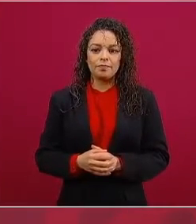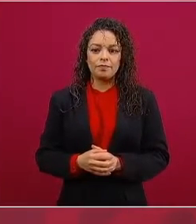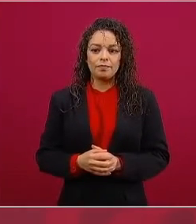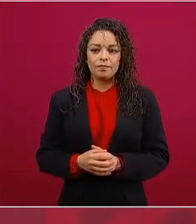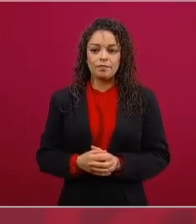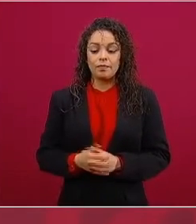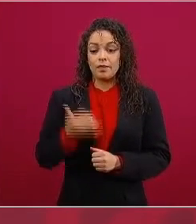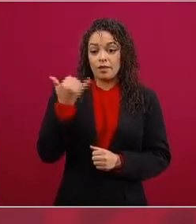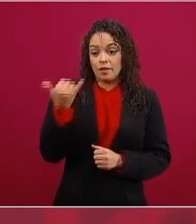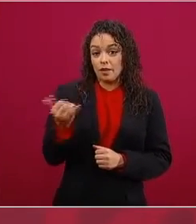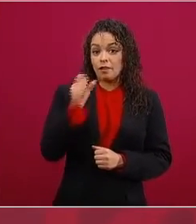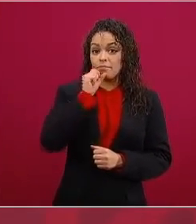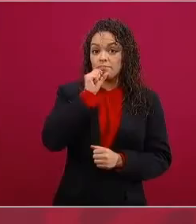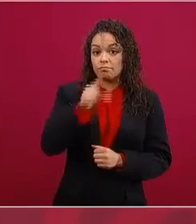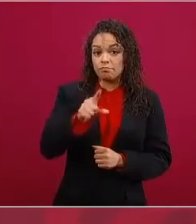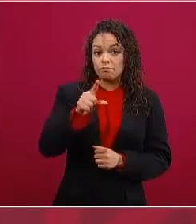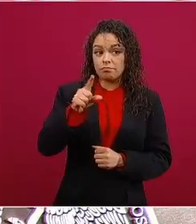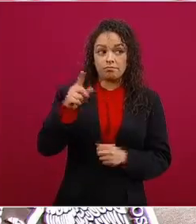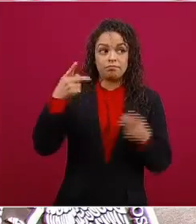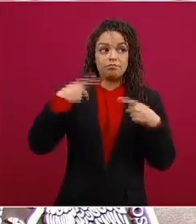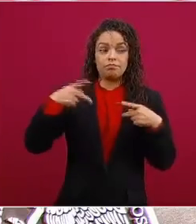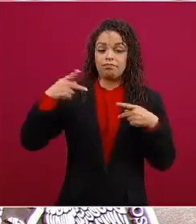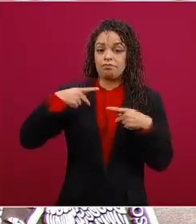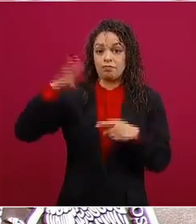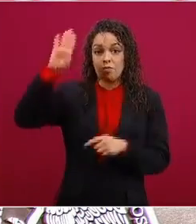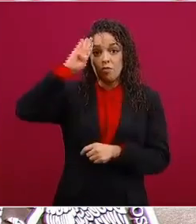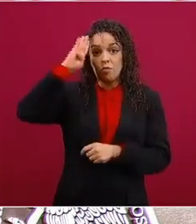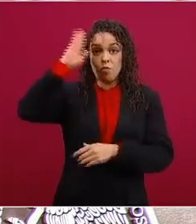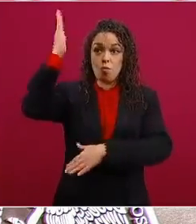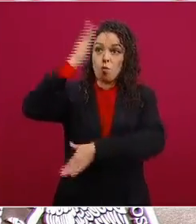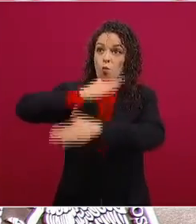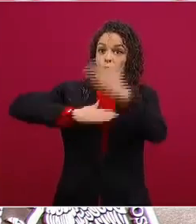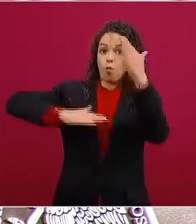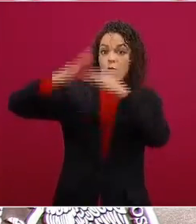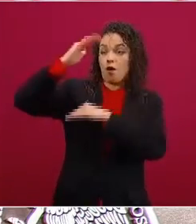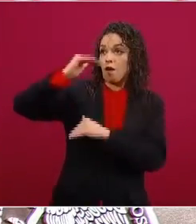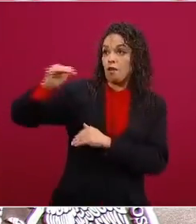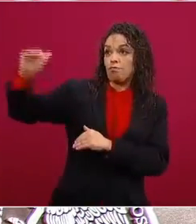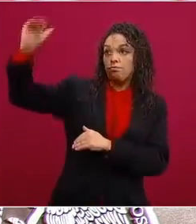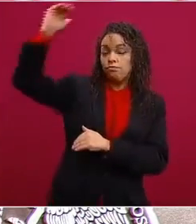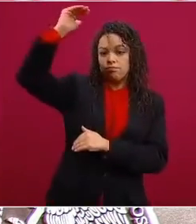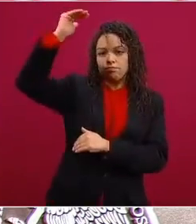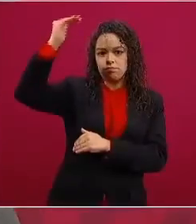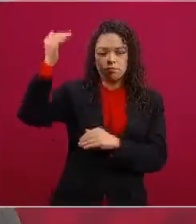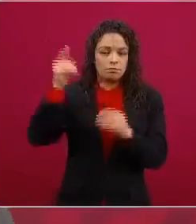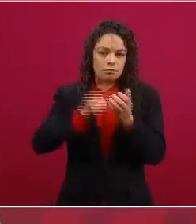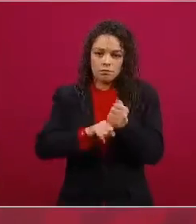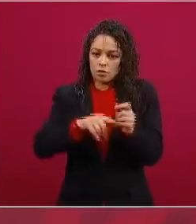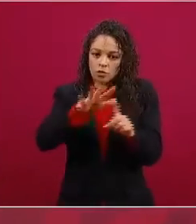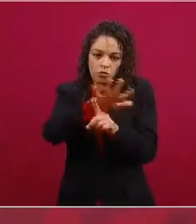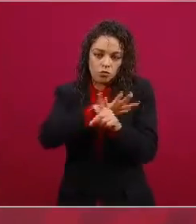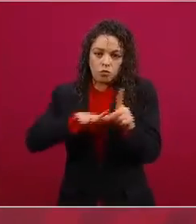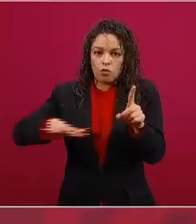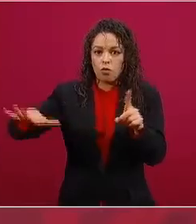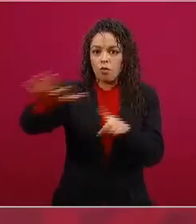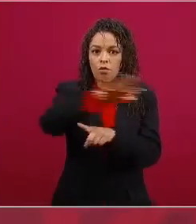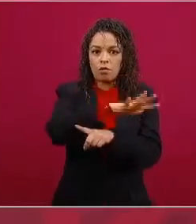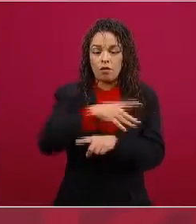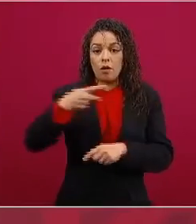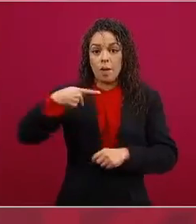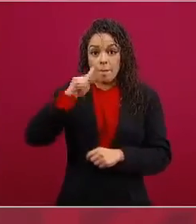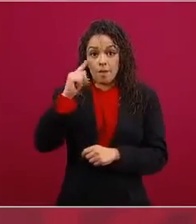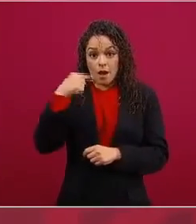potentado más exitoso, todos. Pero no voy a estar nada más escuchando